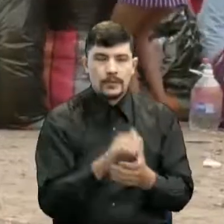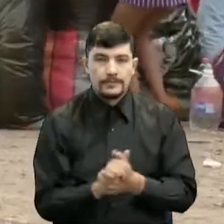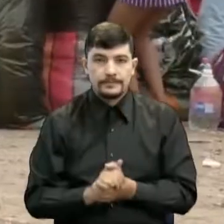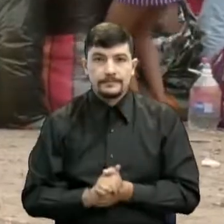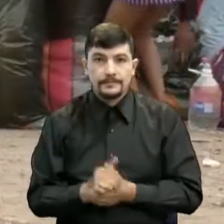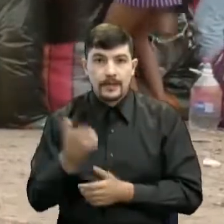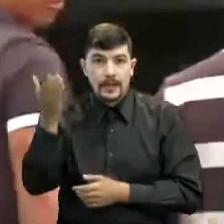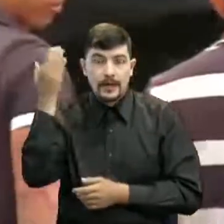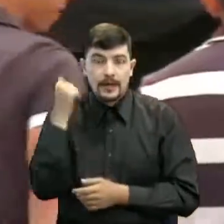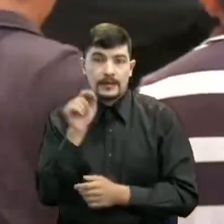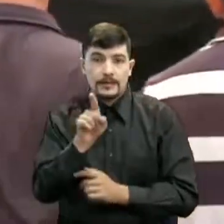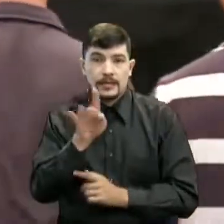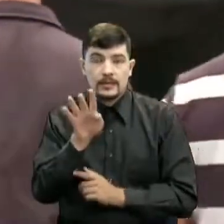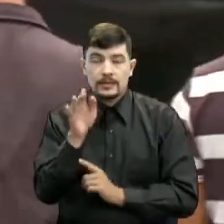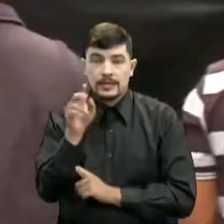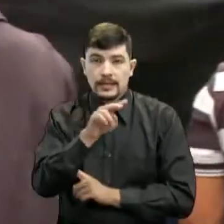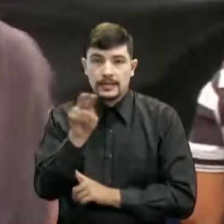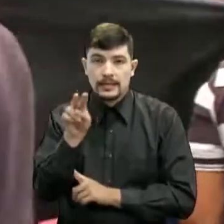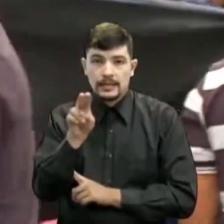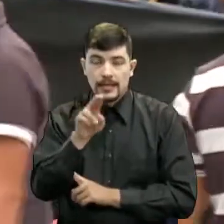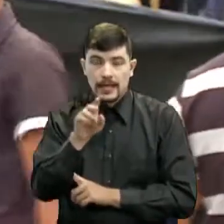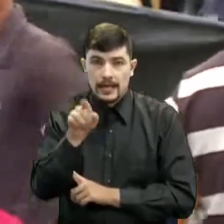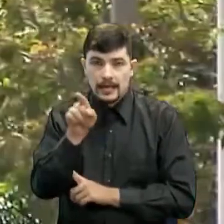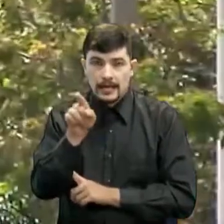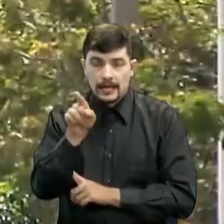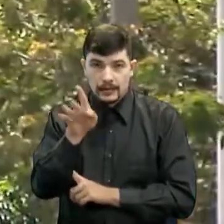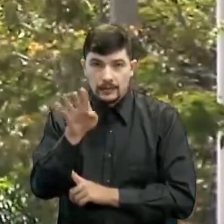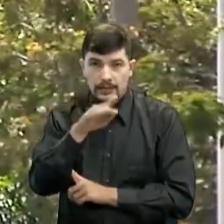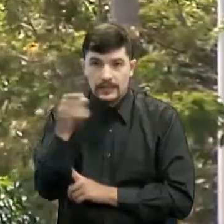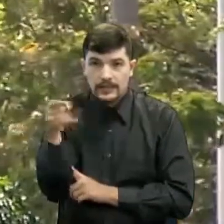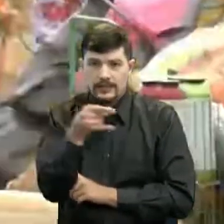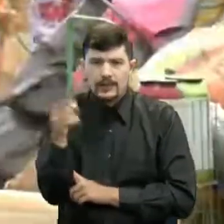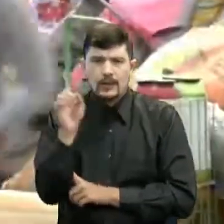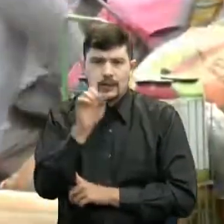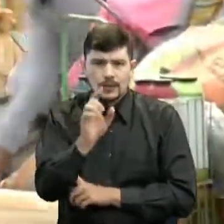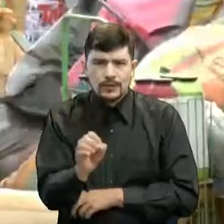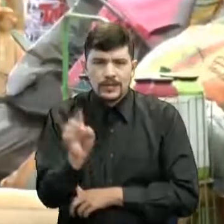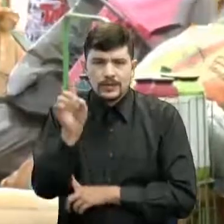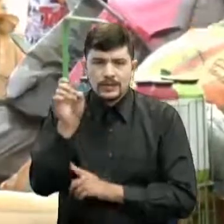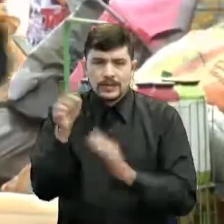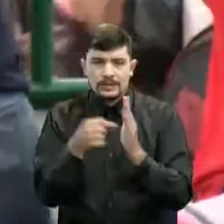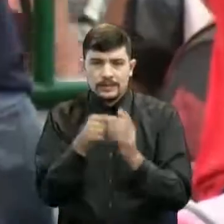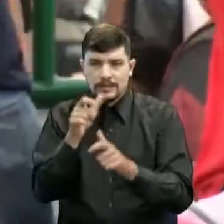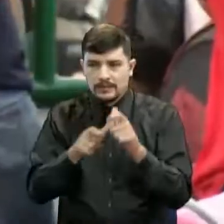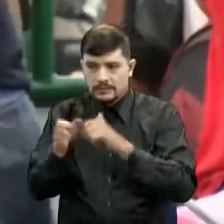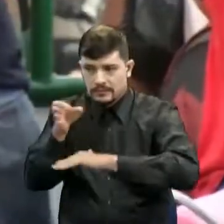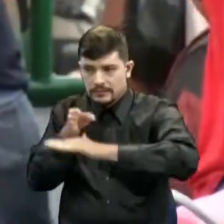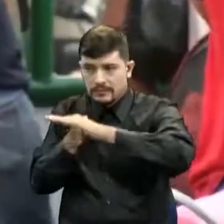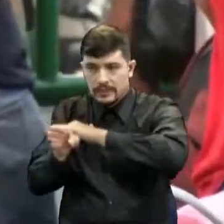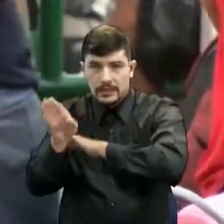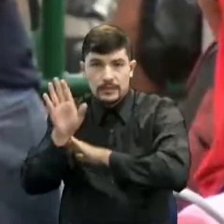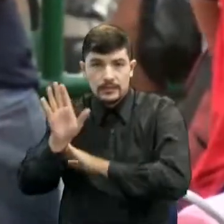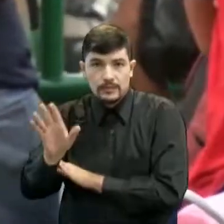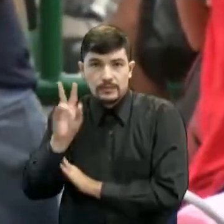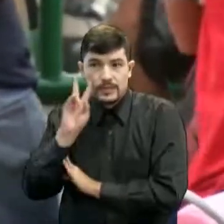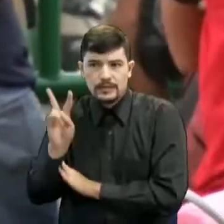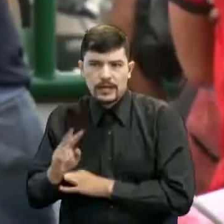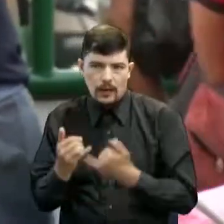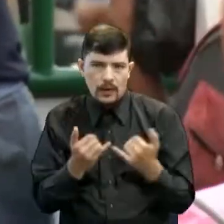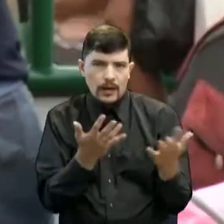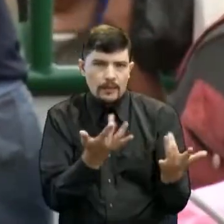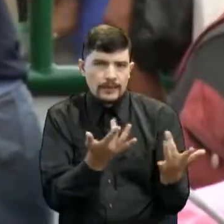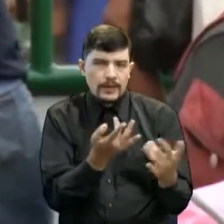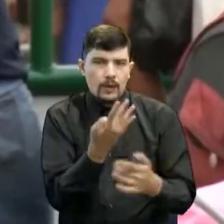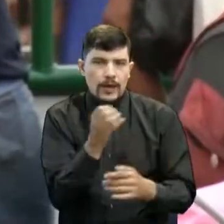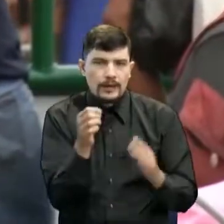de la frontera el pasado 14 de marzo 106 mil migrantes han retornado hacia venezuela y cerca de 40.000 están a la espera de poder hacerlo sin embargo tras la